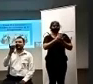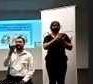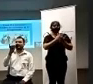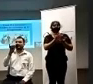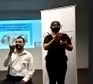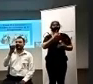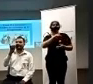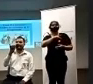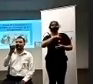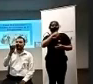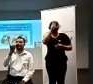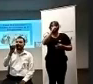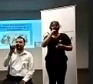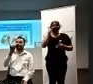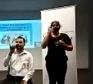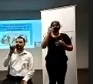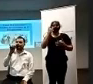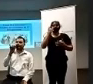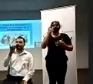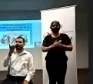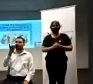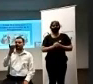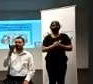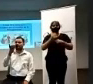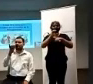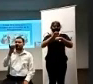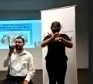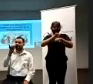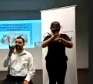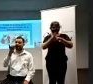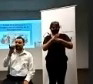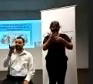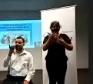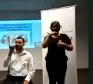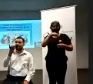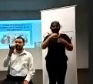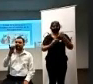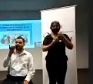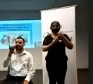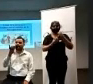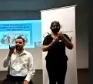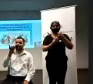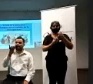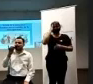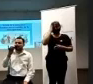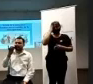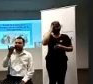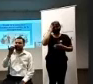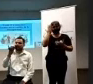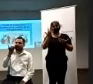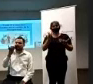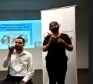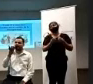la pandemia sea la puerta para tener una educación accesible, para tener una salud accesible, para tener una página